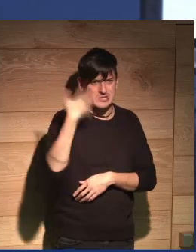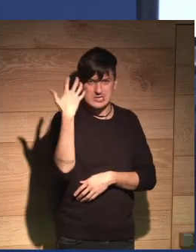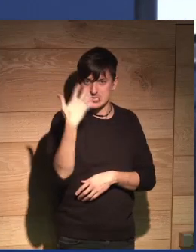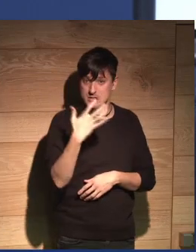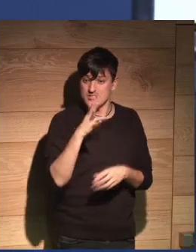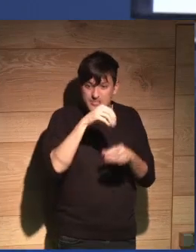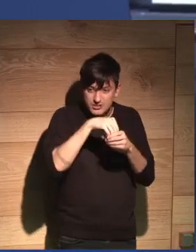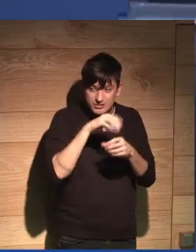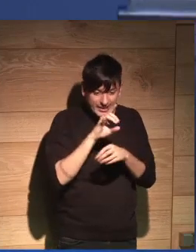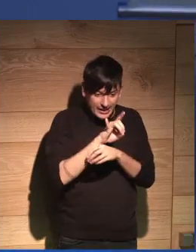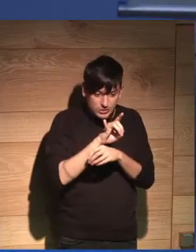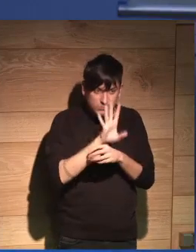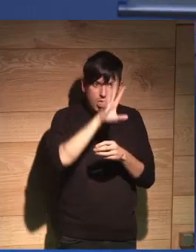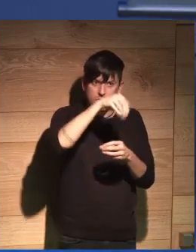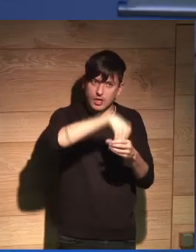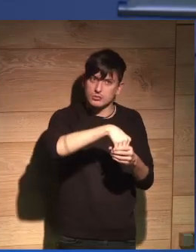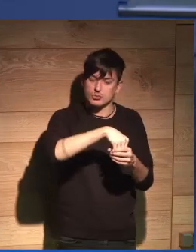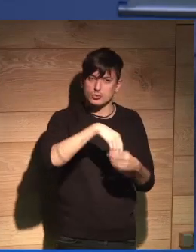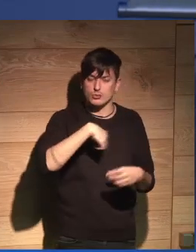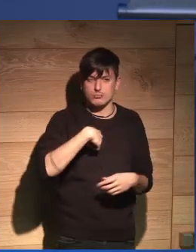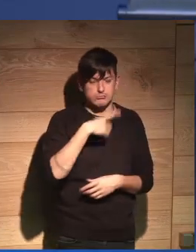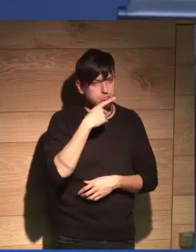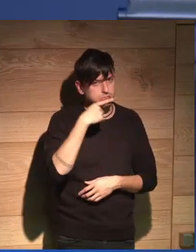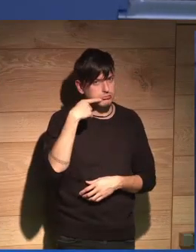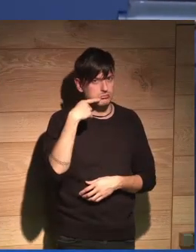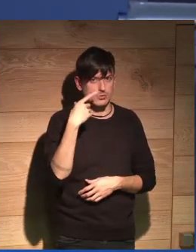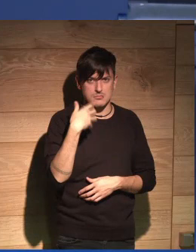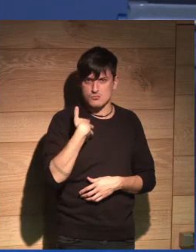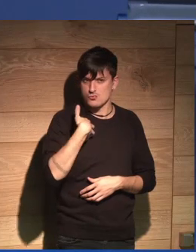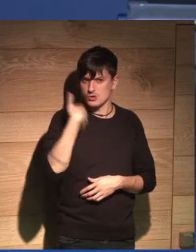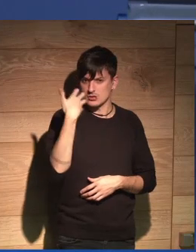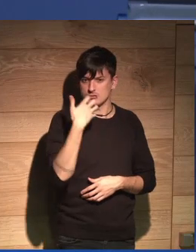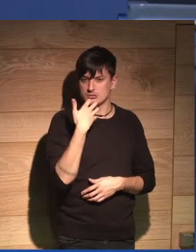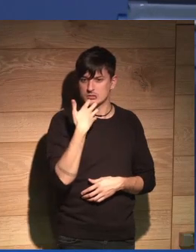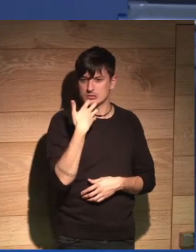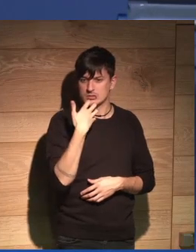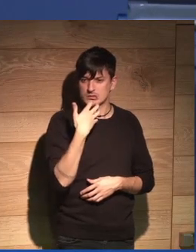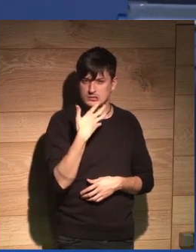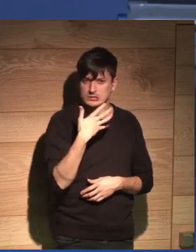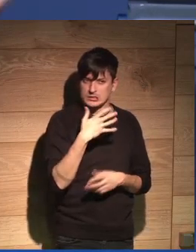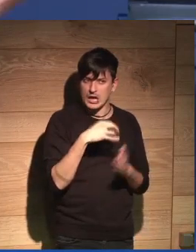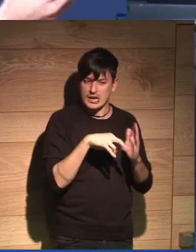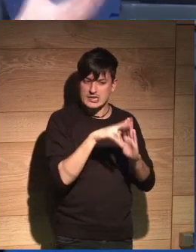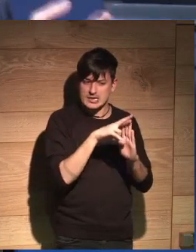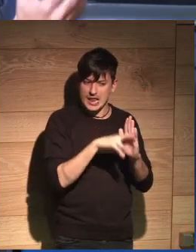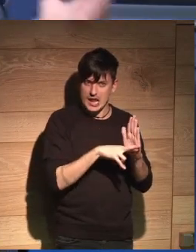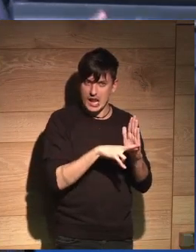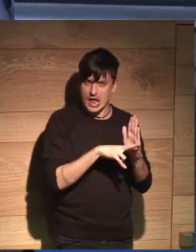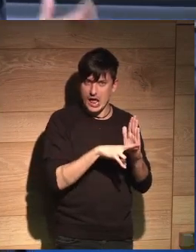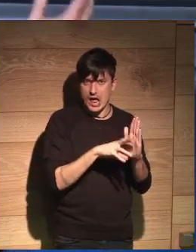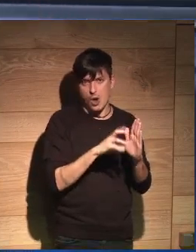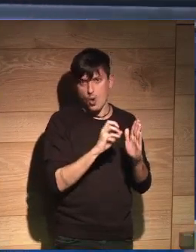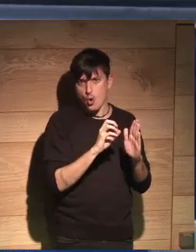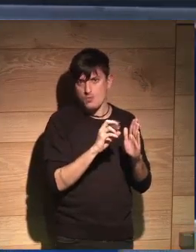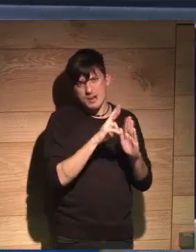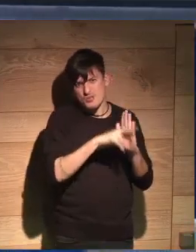dentro de ese engaño me duele muchísimo que no haya, o sí haya reglamentación para luchar contra la